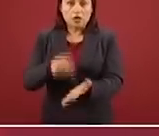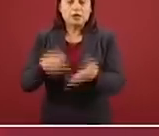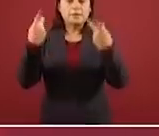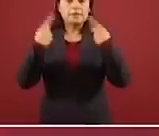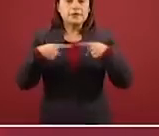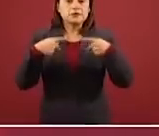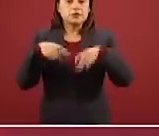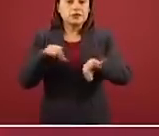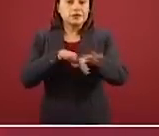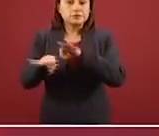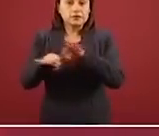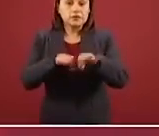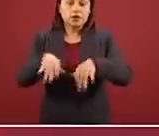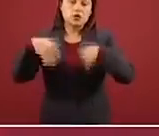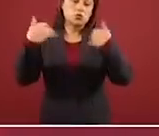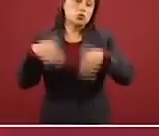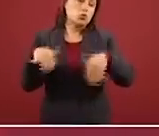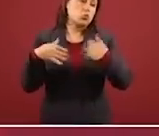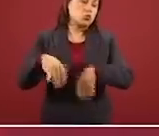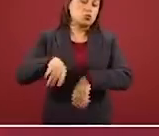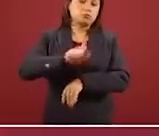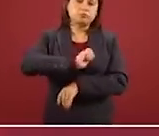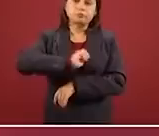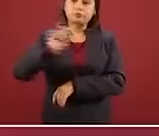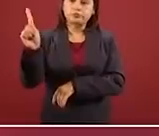orden, de lo mejor que hay.